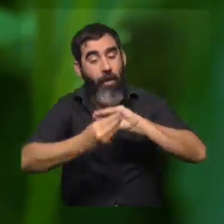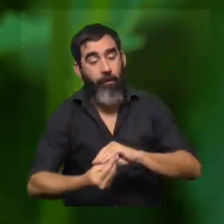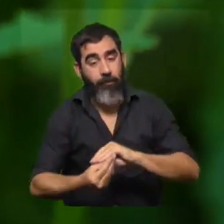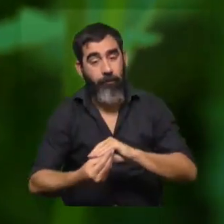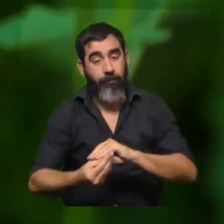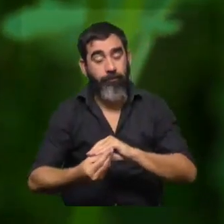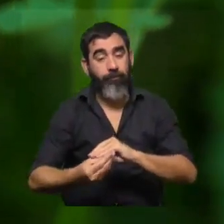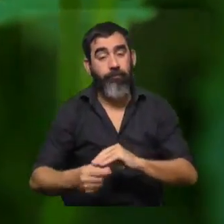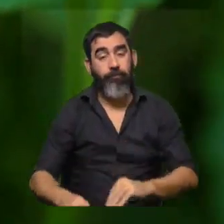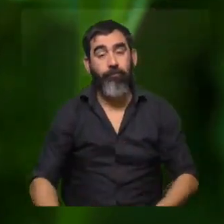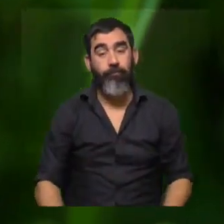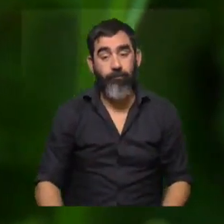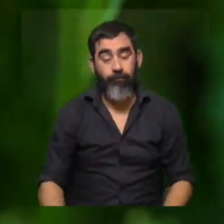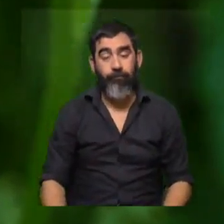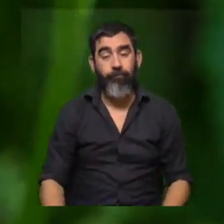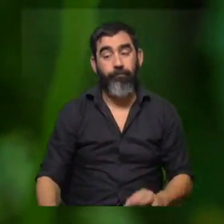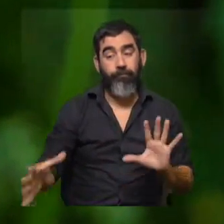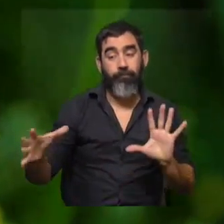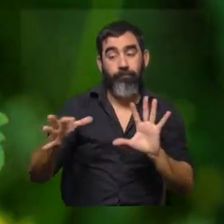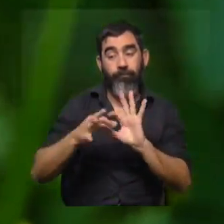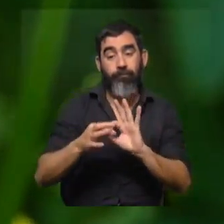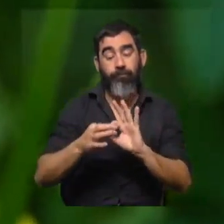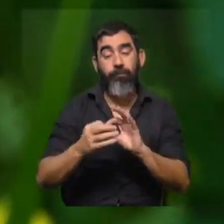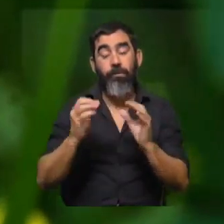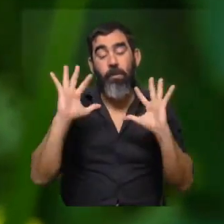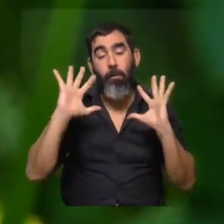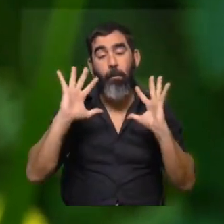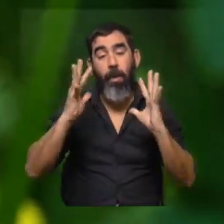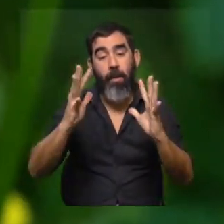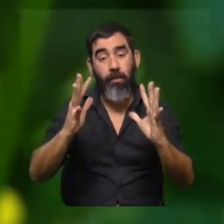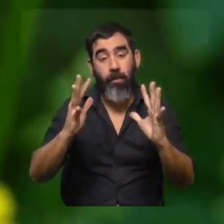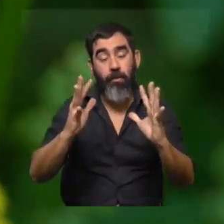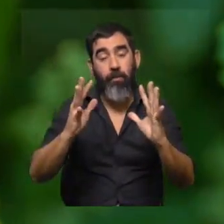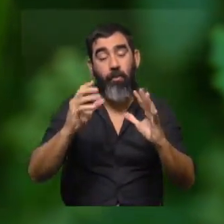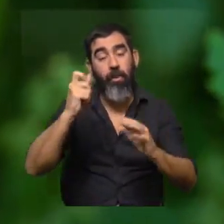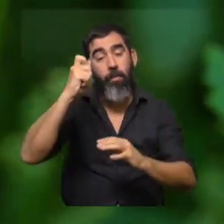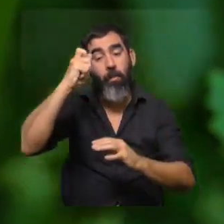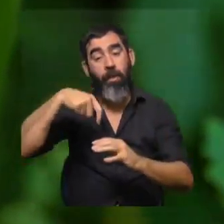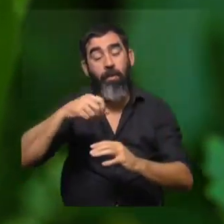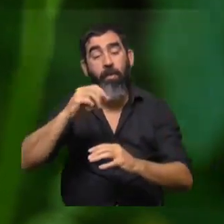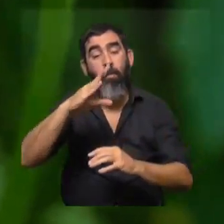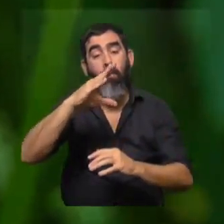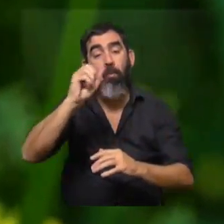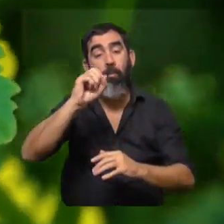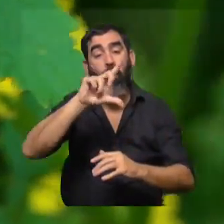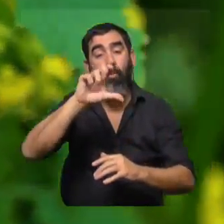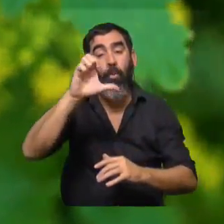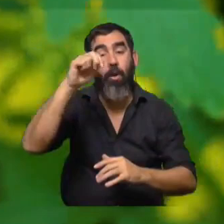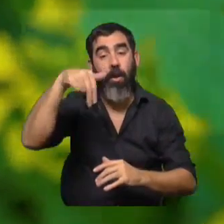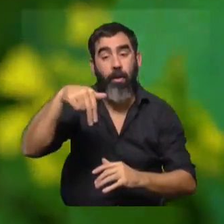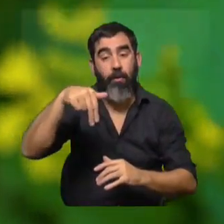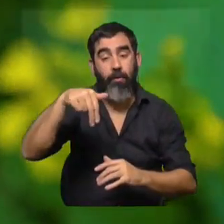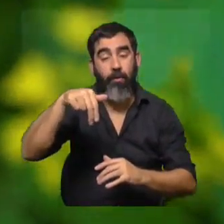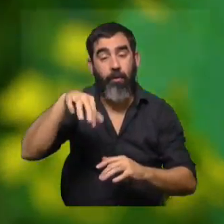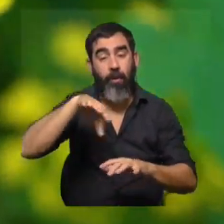a la relación que tienen las plantas con la estrategia de polinización.